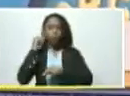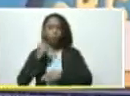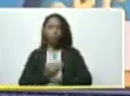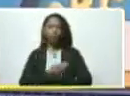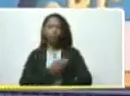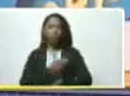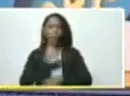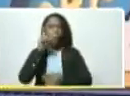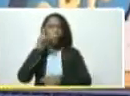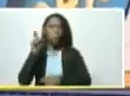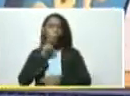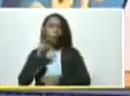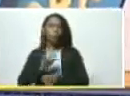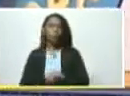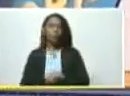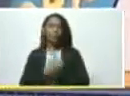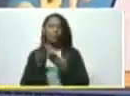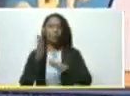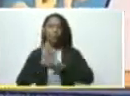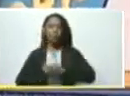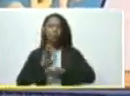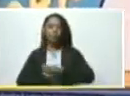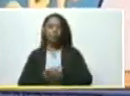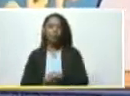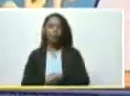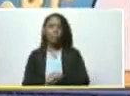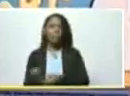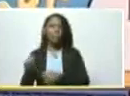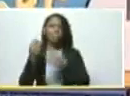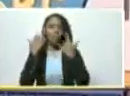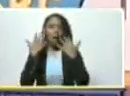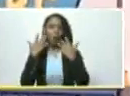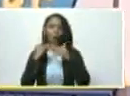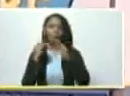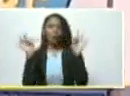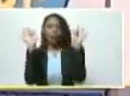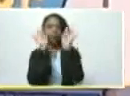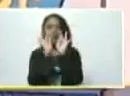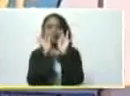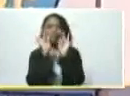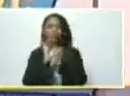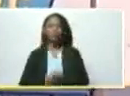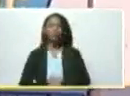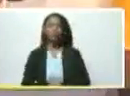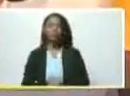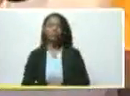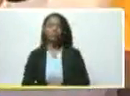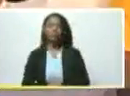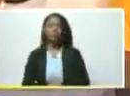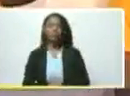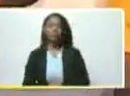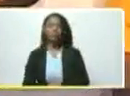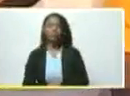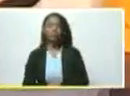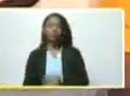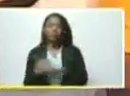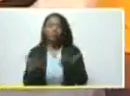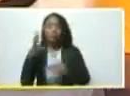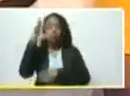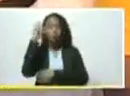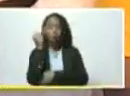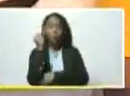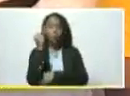lactantes y embarazadas que han pasado por manos del Instituto Nacional de Nutrición y que han